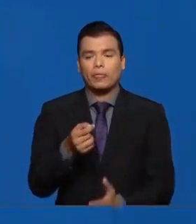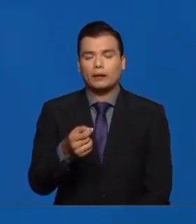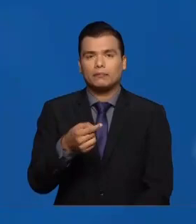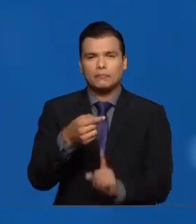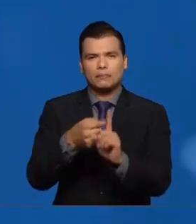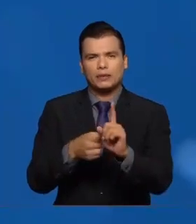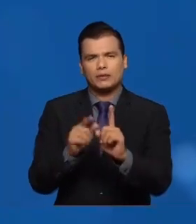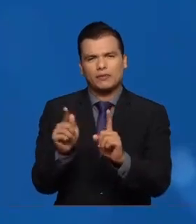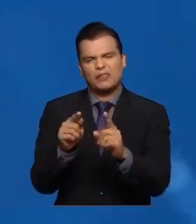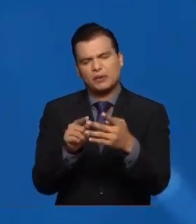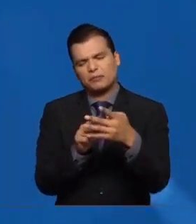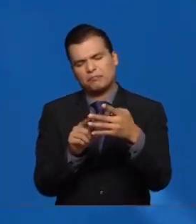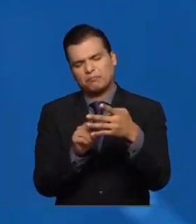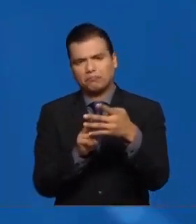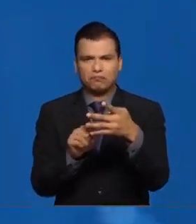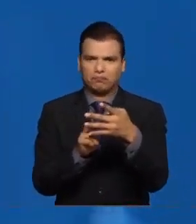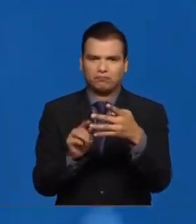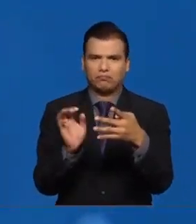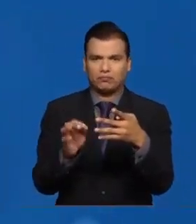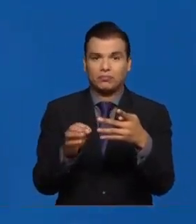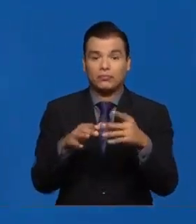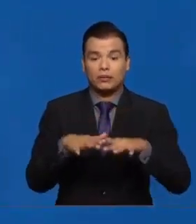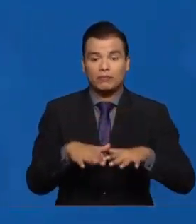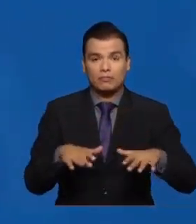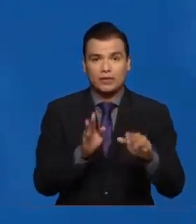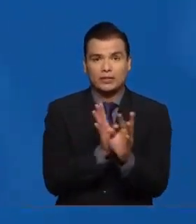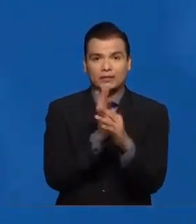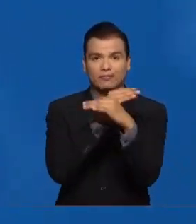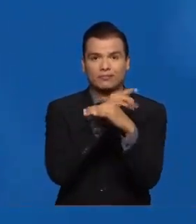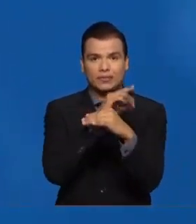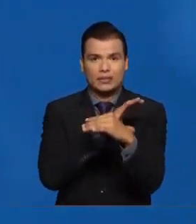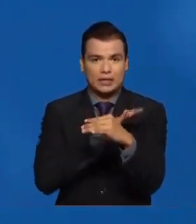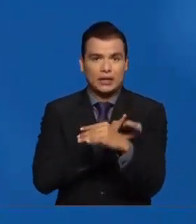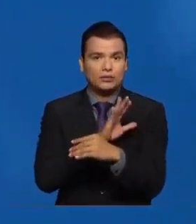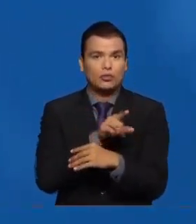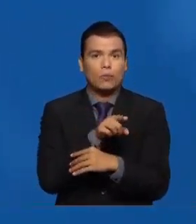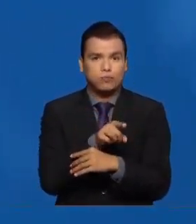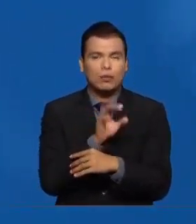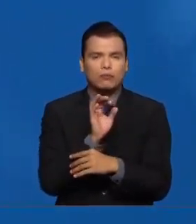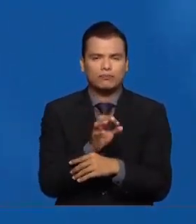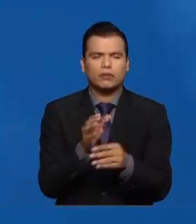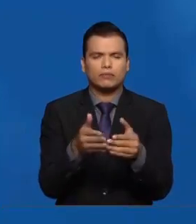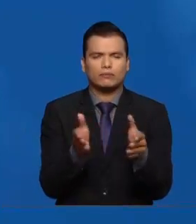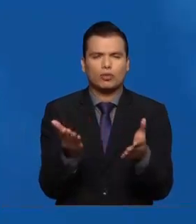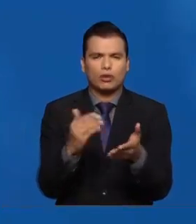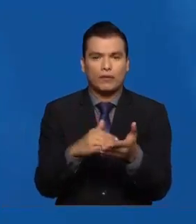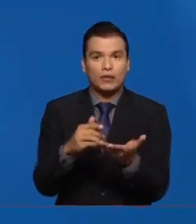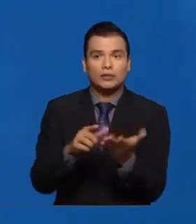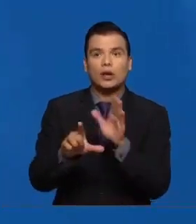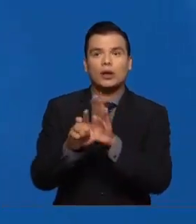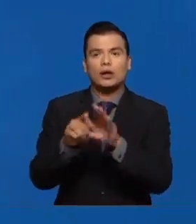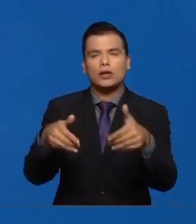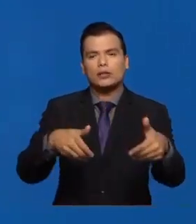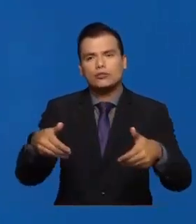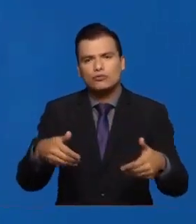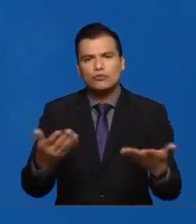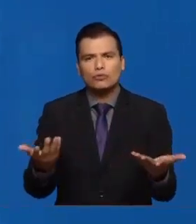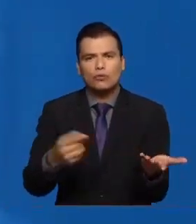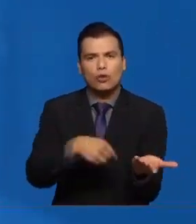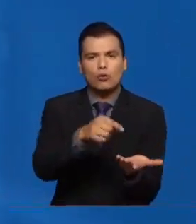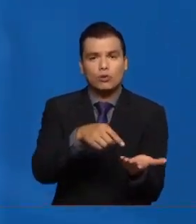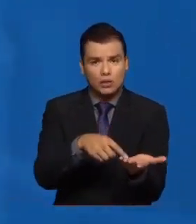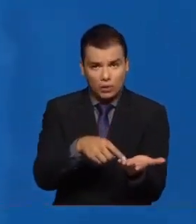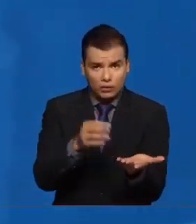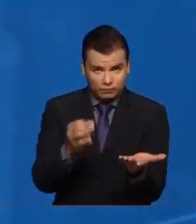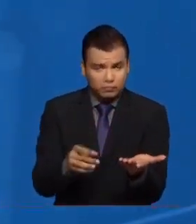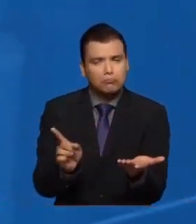A mediados del mes de febrero será reabierta la Plaza de Caicedo en Cali, después de haber sido intervenida. No hubo de por medio ni millonario contrato y